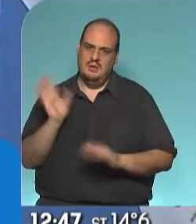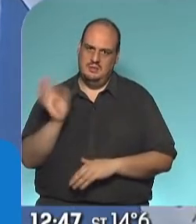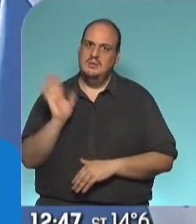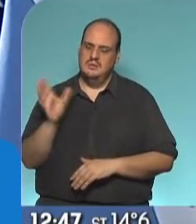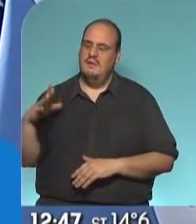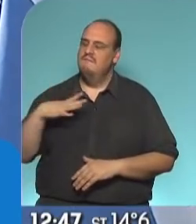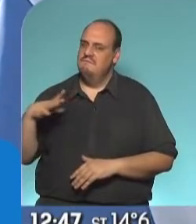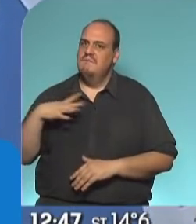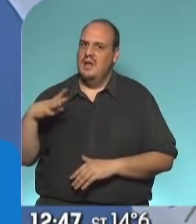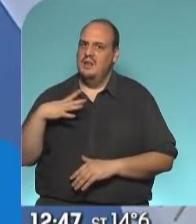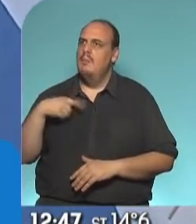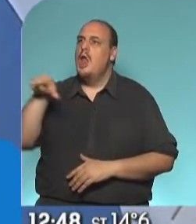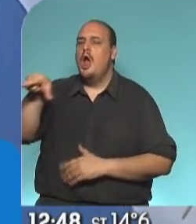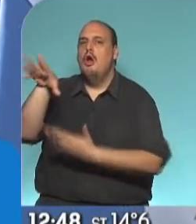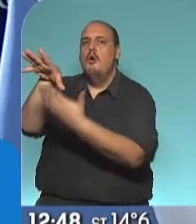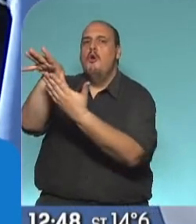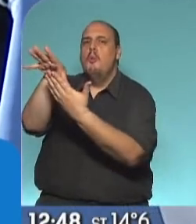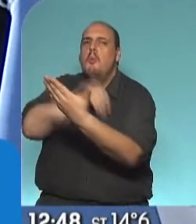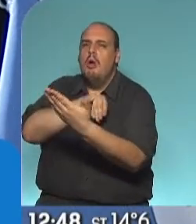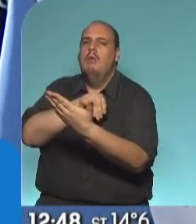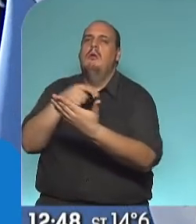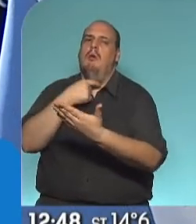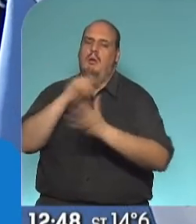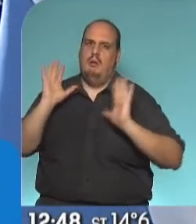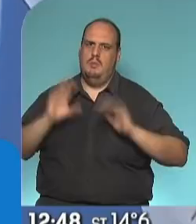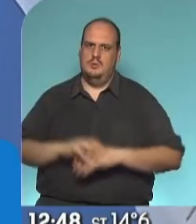pero tratamos de copiarlo todo lo que podemos.